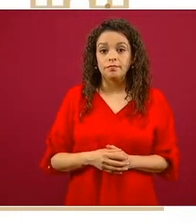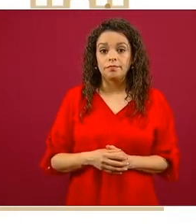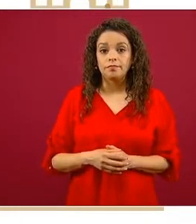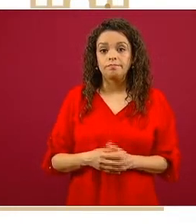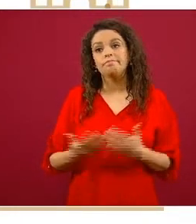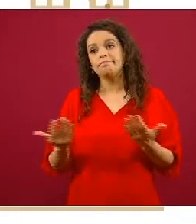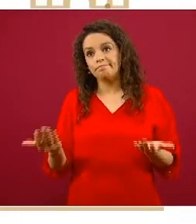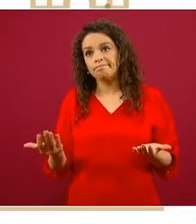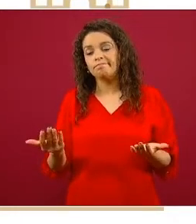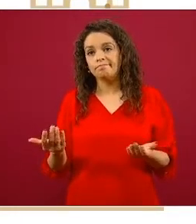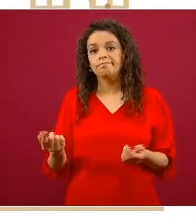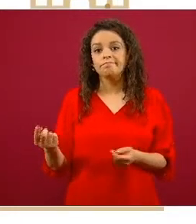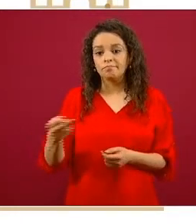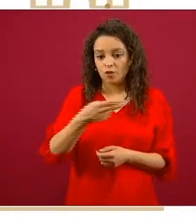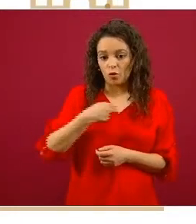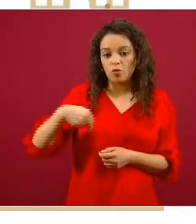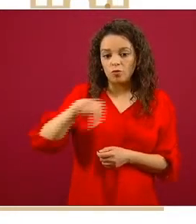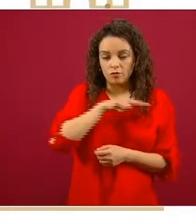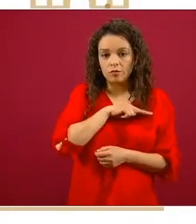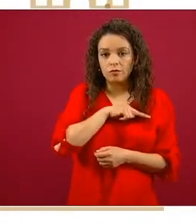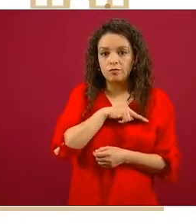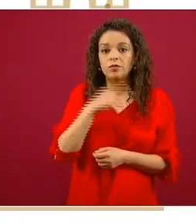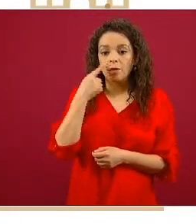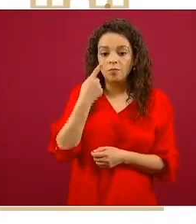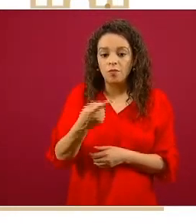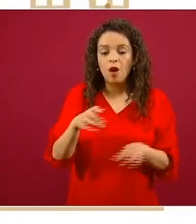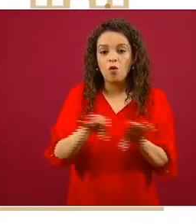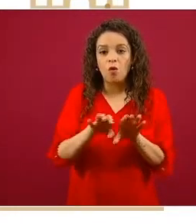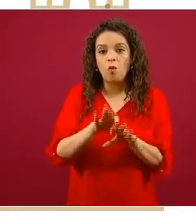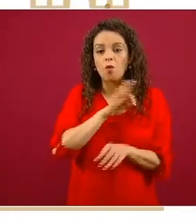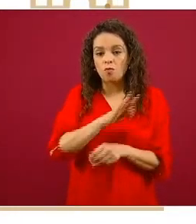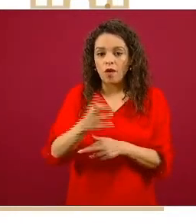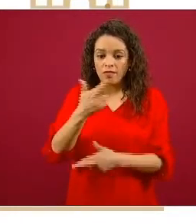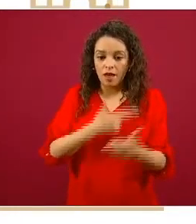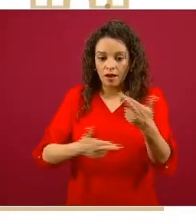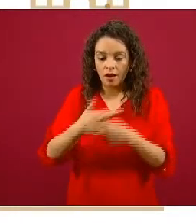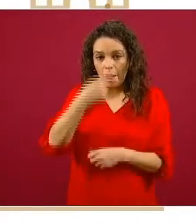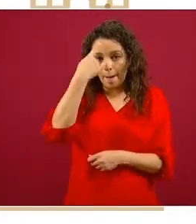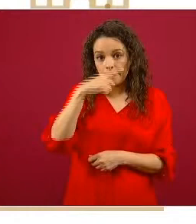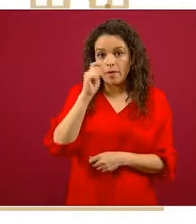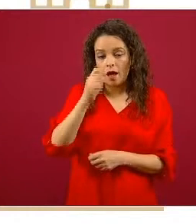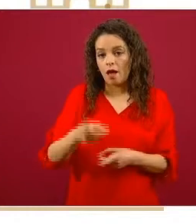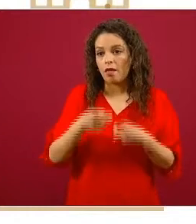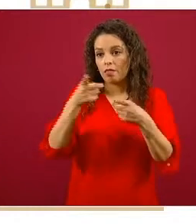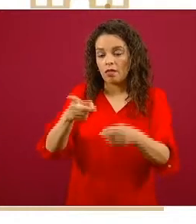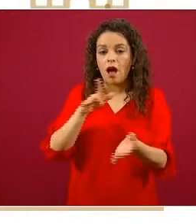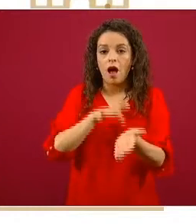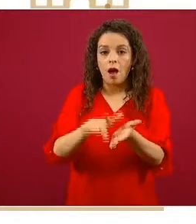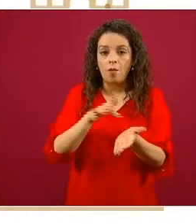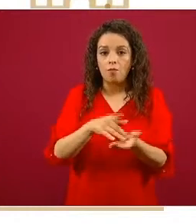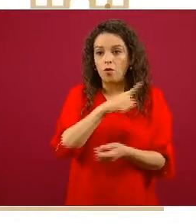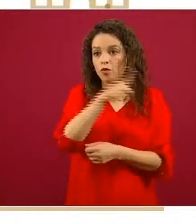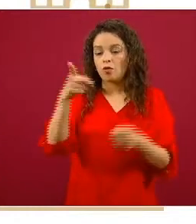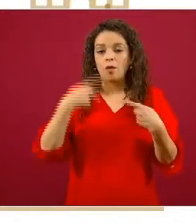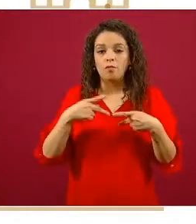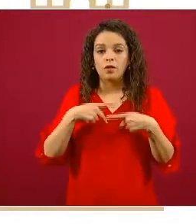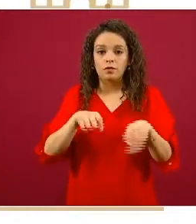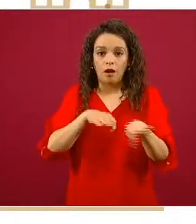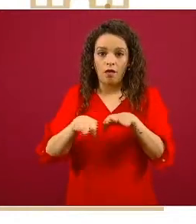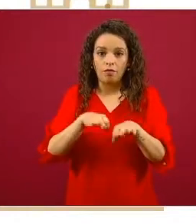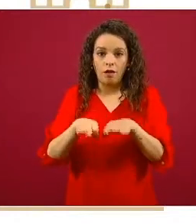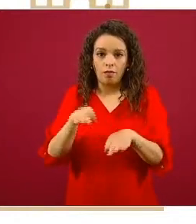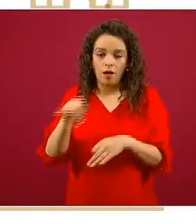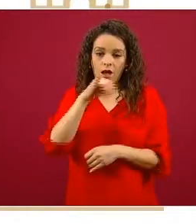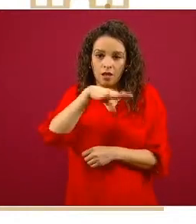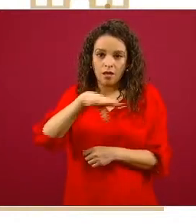de regresar para dar este servicio a los y las trabajadoras que lo requieren. Y